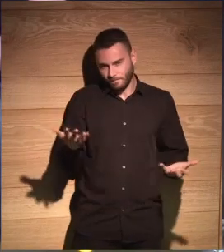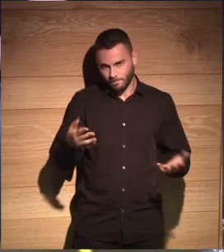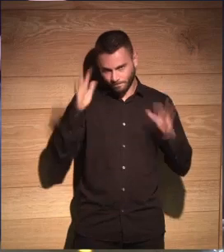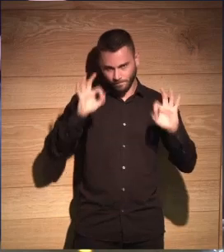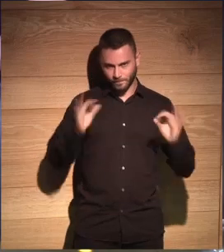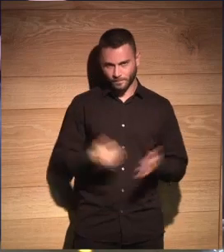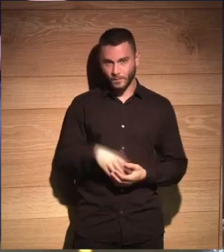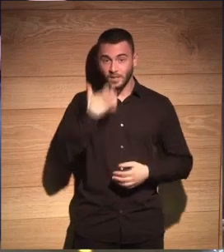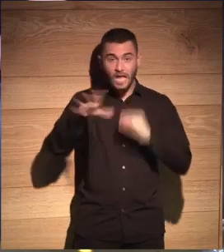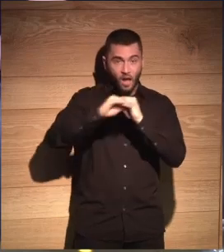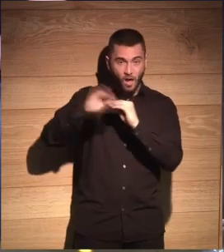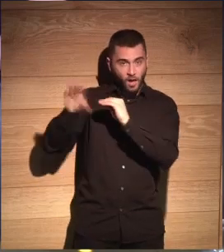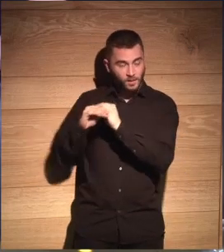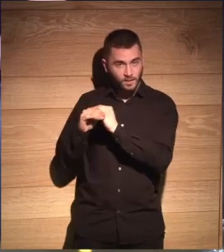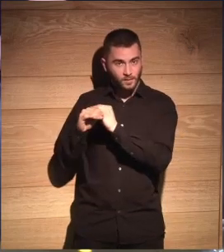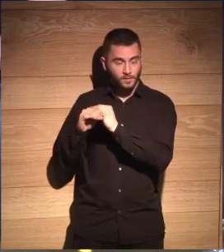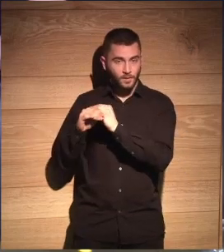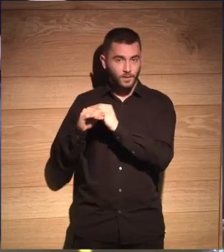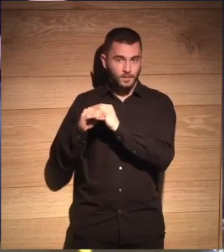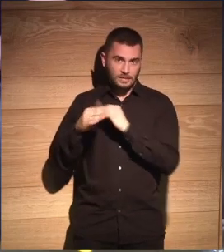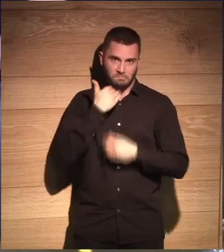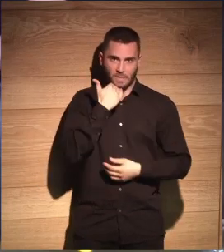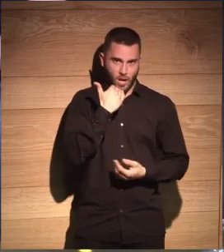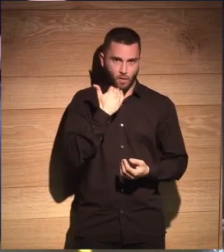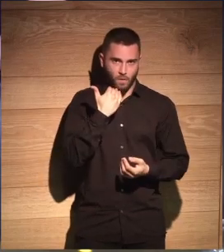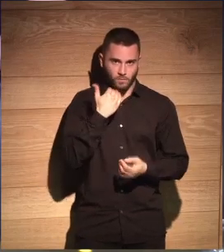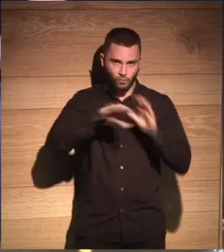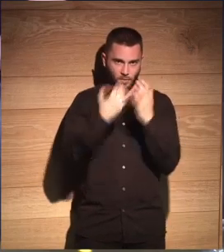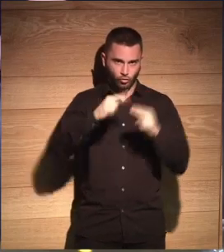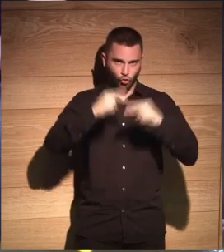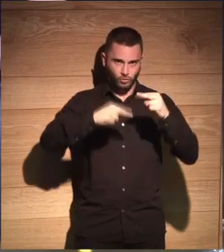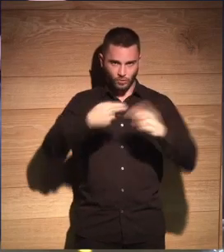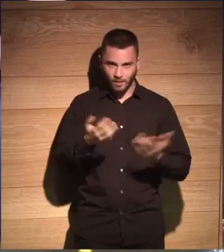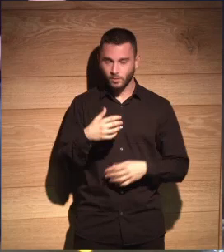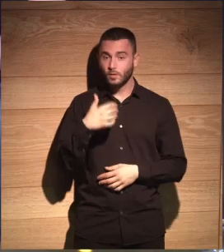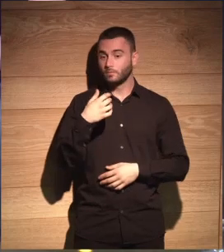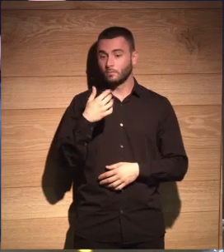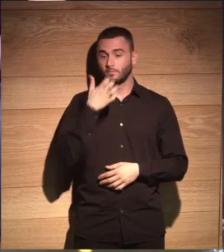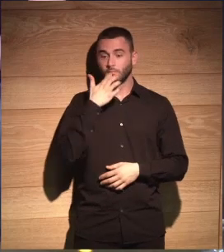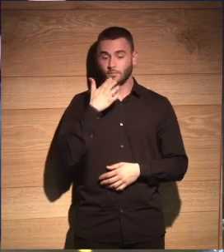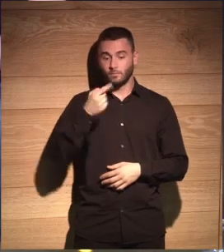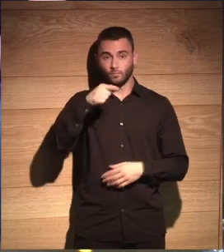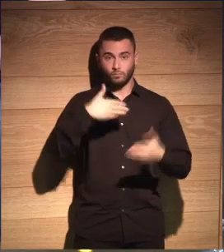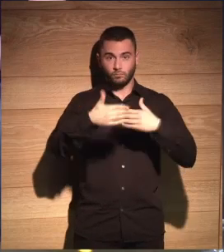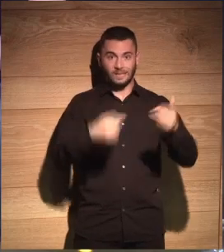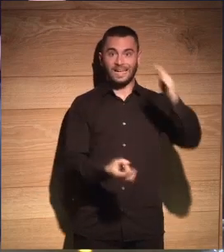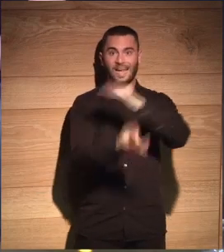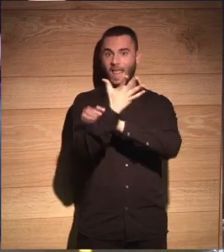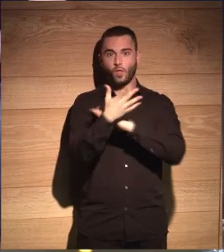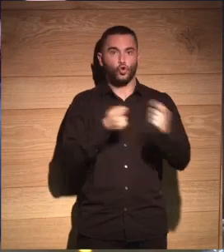que sí, todo lo que se va añadiendo es algo que va construyendo el universo, que en un momento dado, como creador, se te va yendo de las